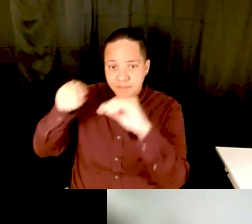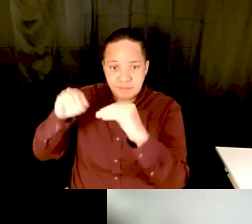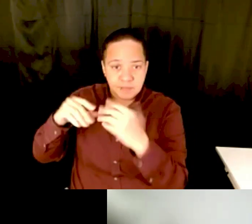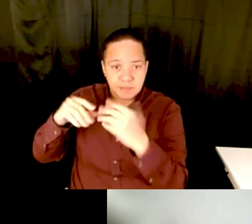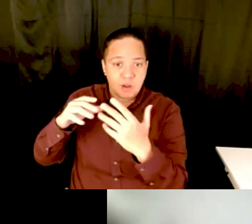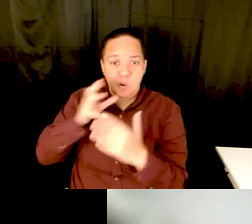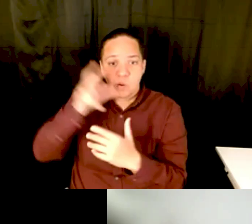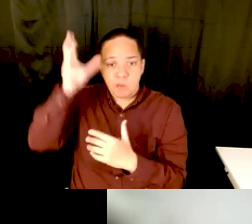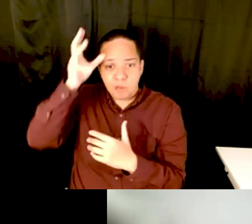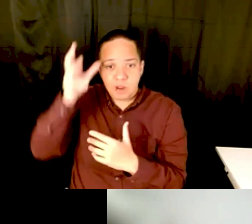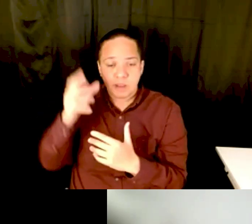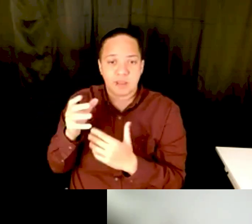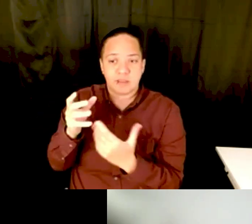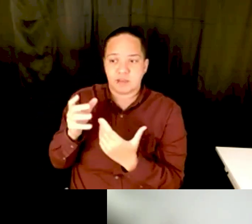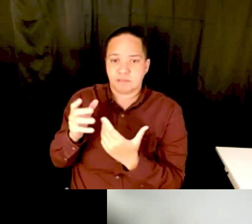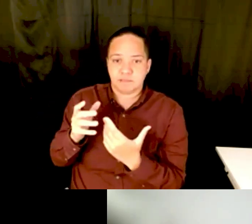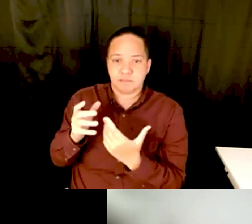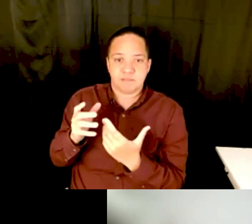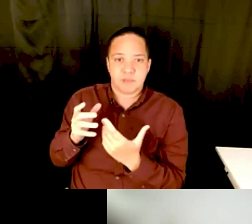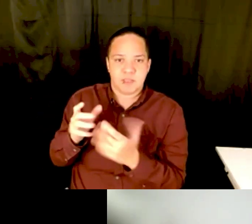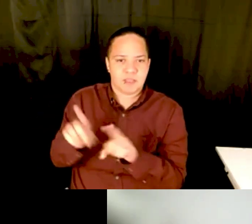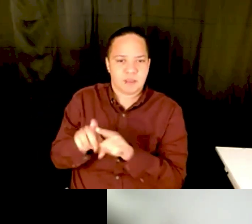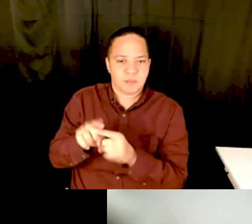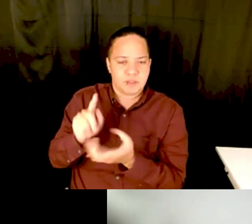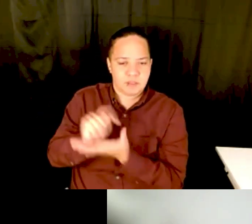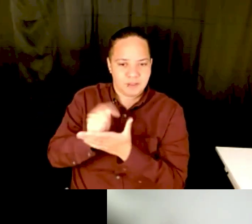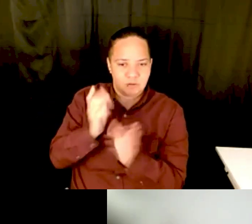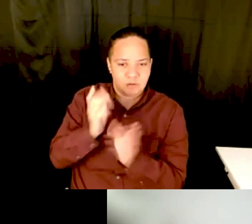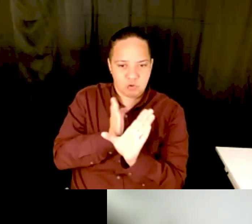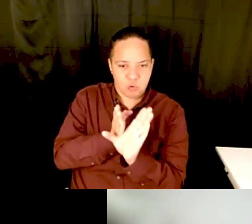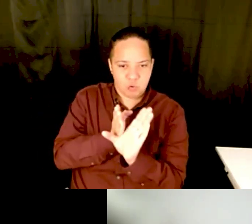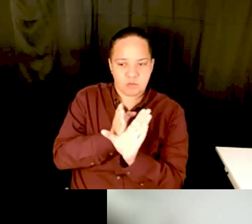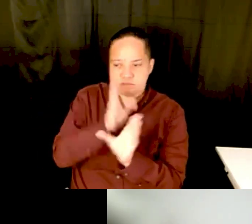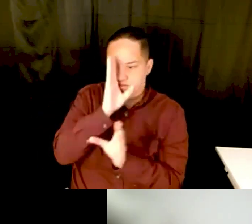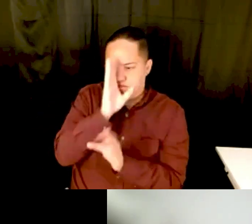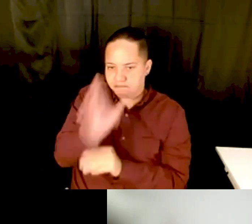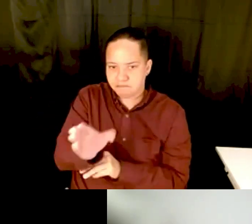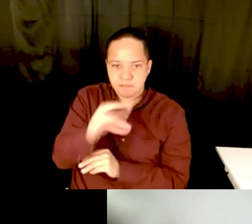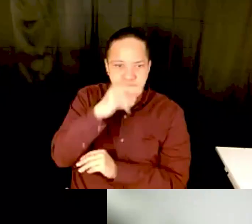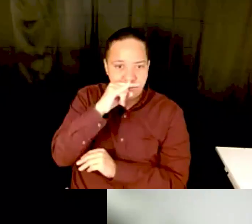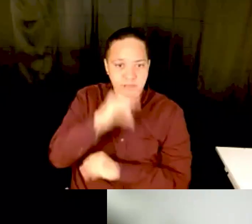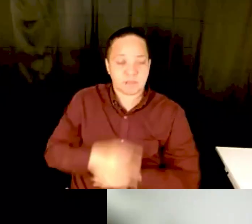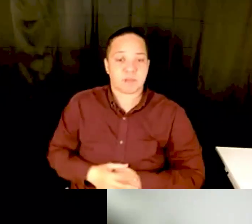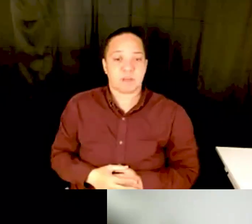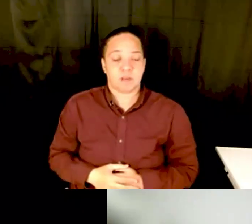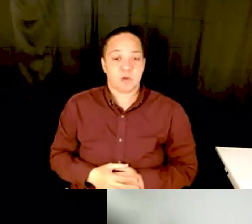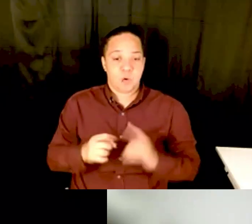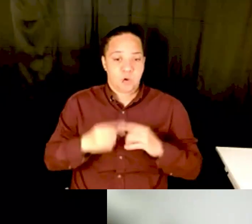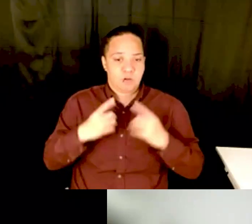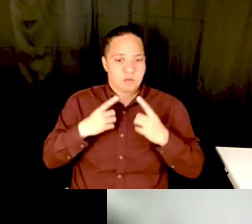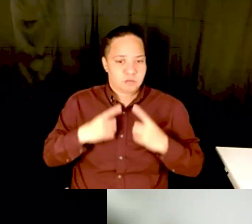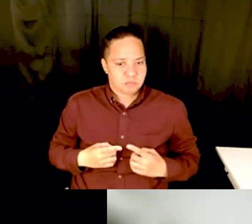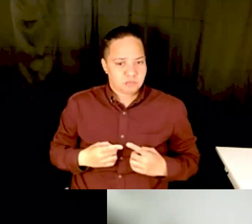de parenting y también un tratamiento psicológico directo al niño. Cuando esa depresión pasa